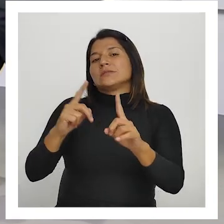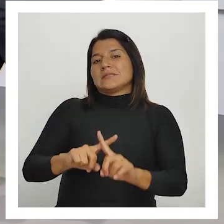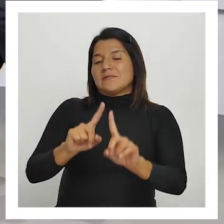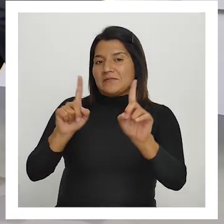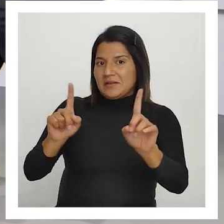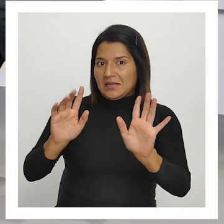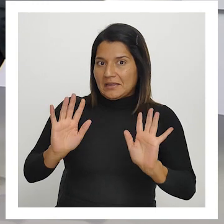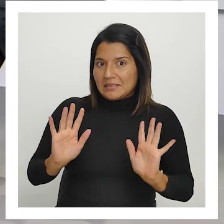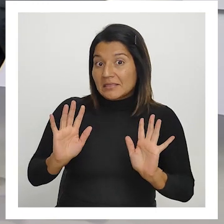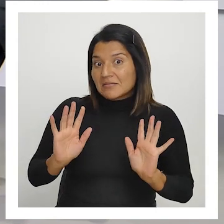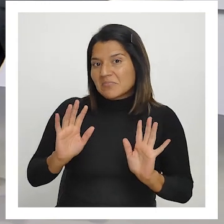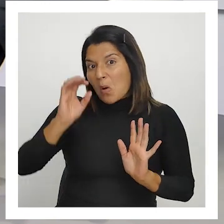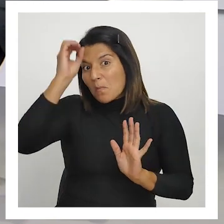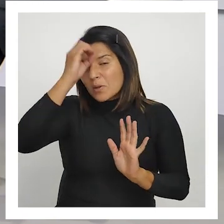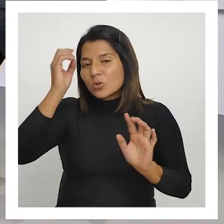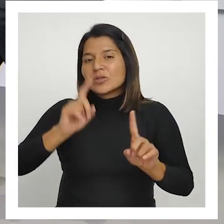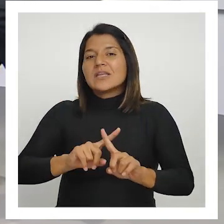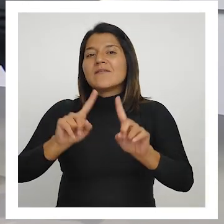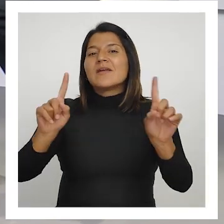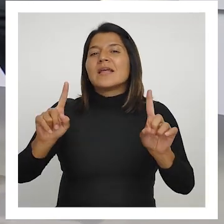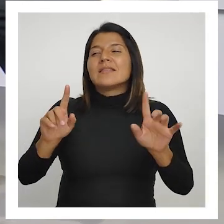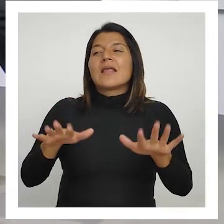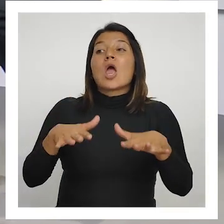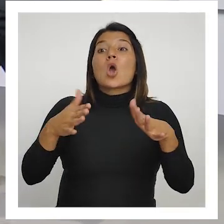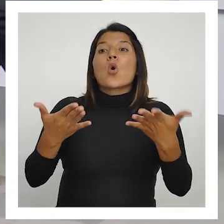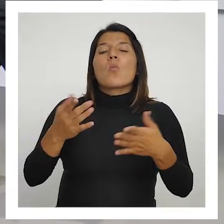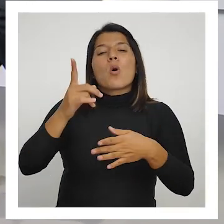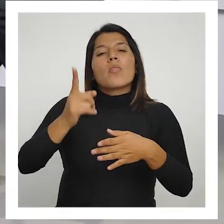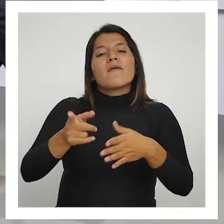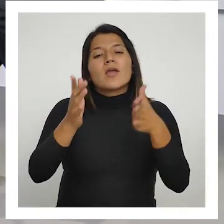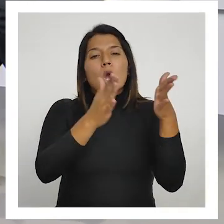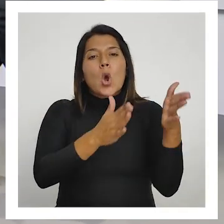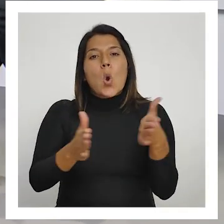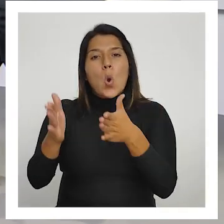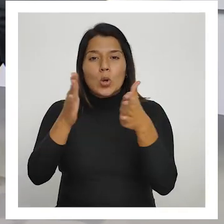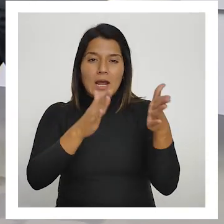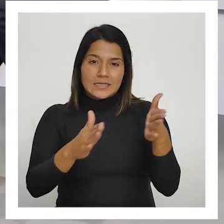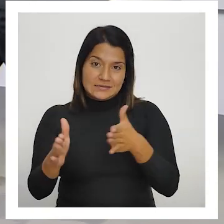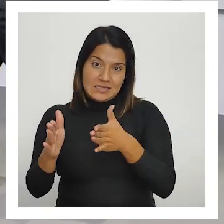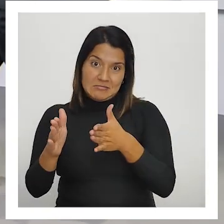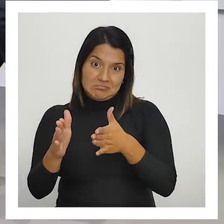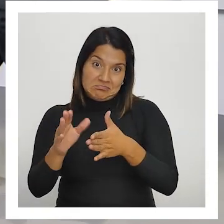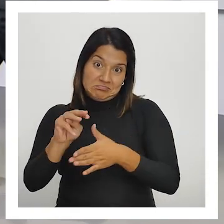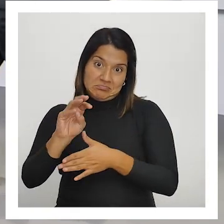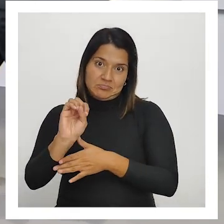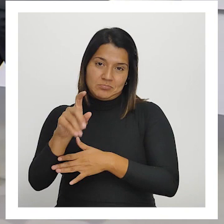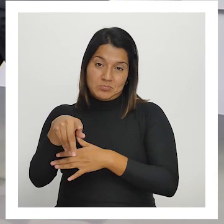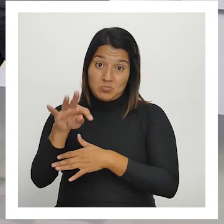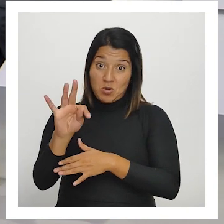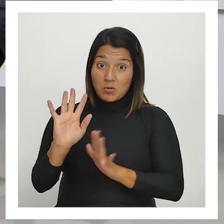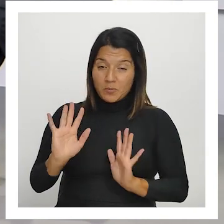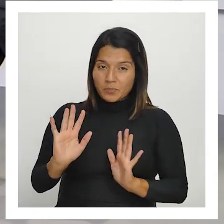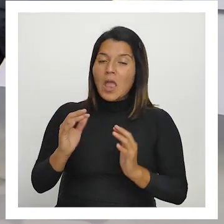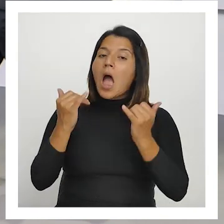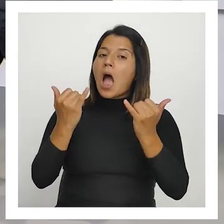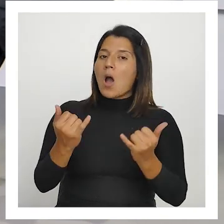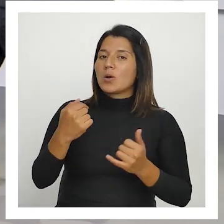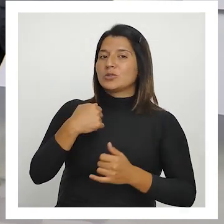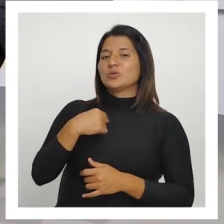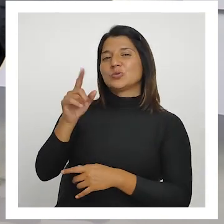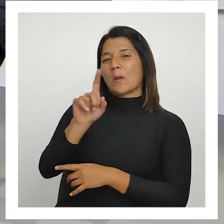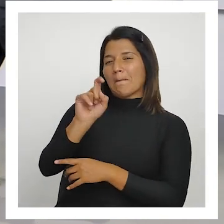ser la organización de un ente como ese. Por cierto, le